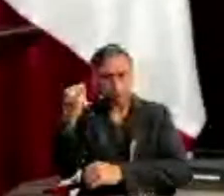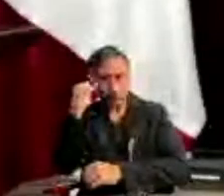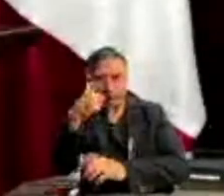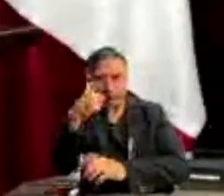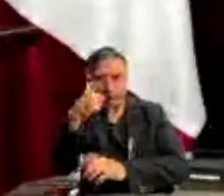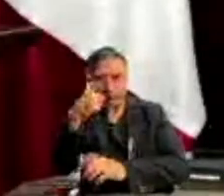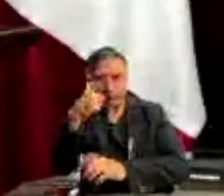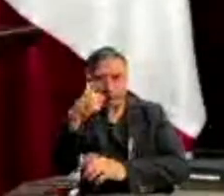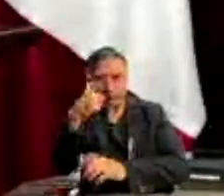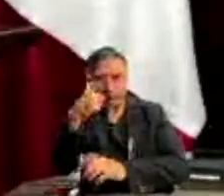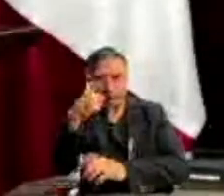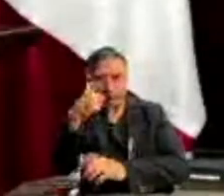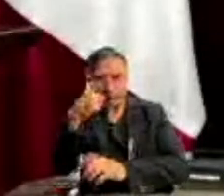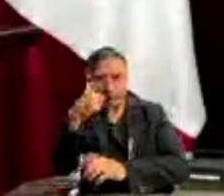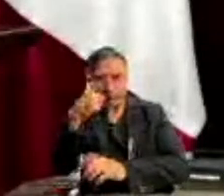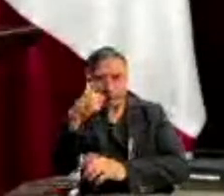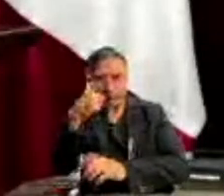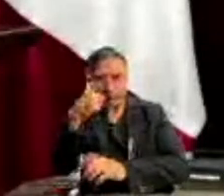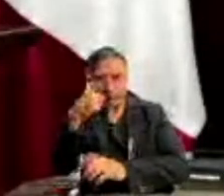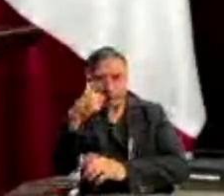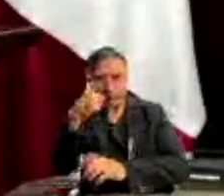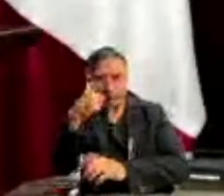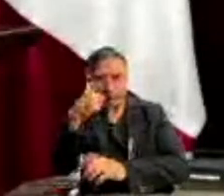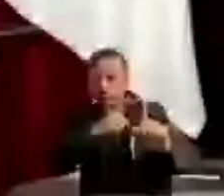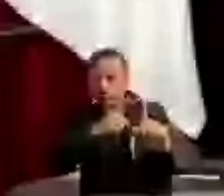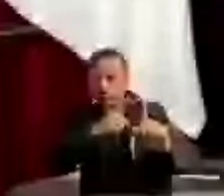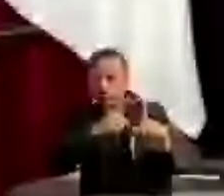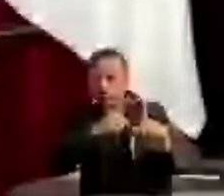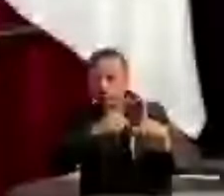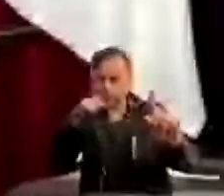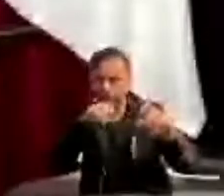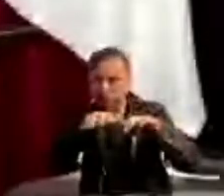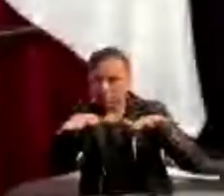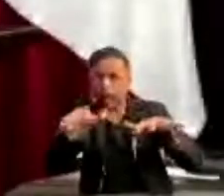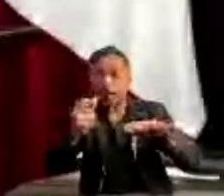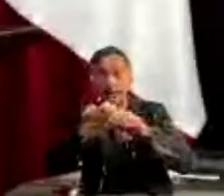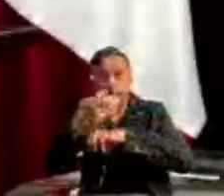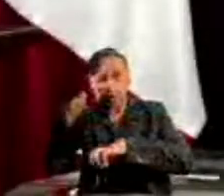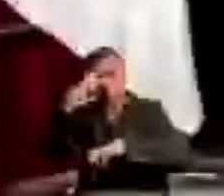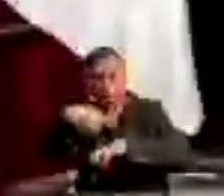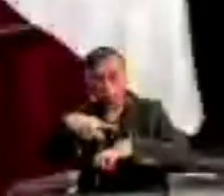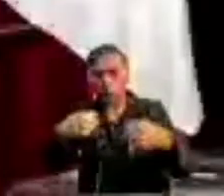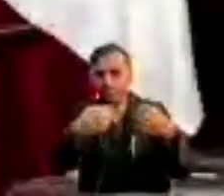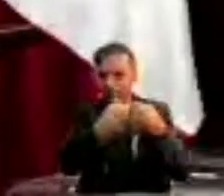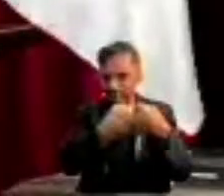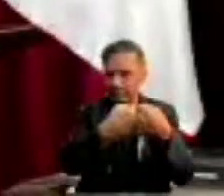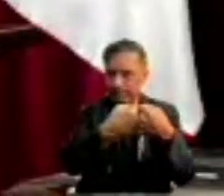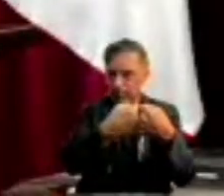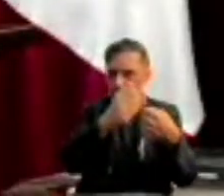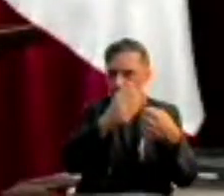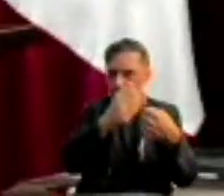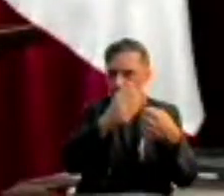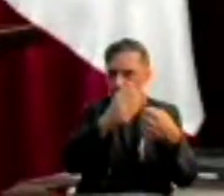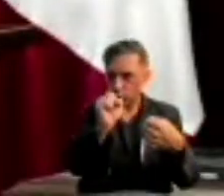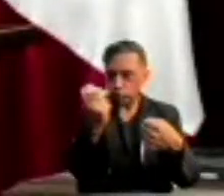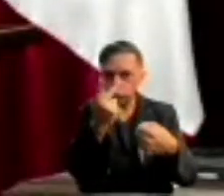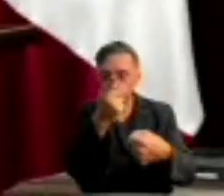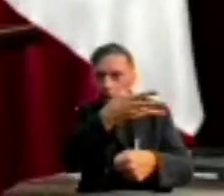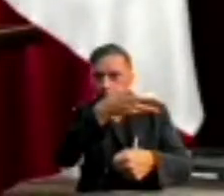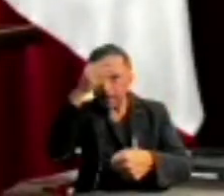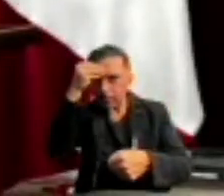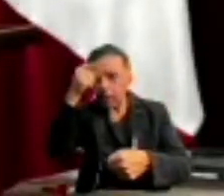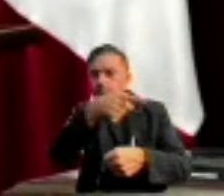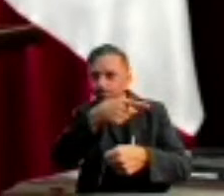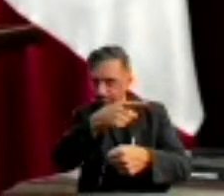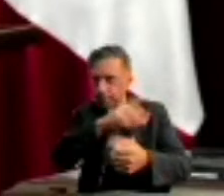que predominaba por su cercanía con el Estado de México, participó en la lucha por la reforma agraria, el reparto de